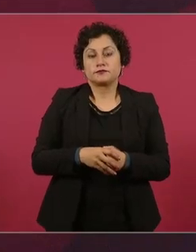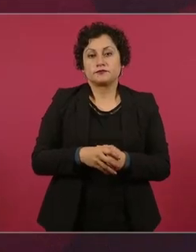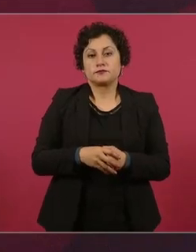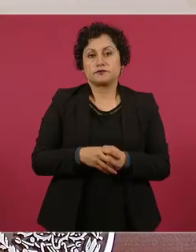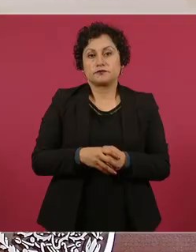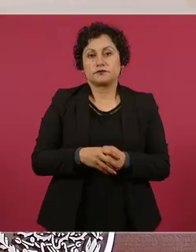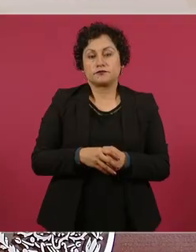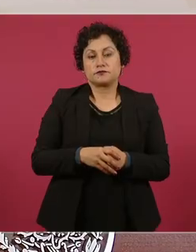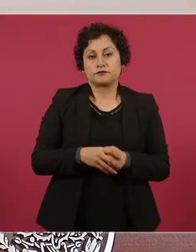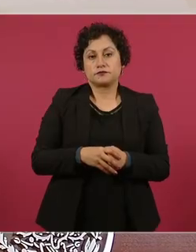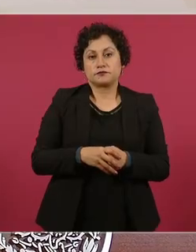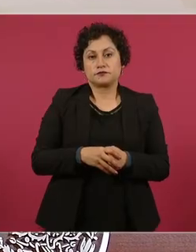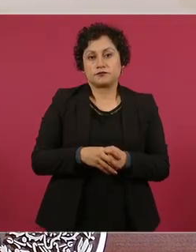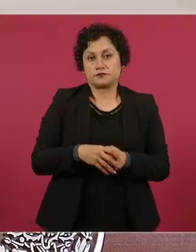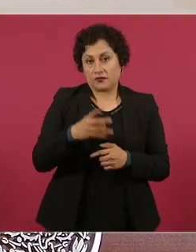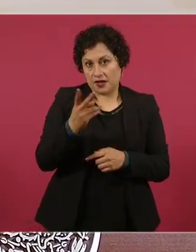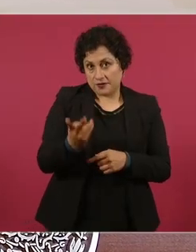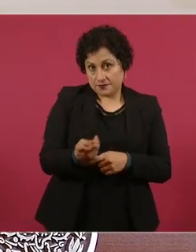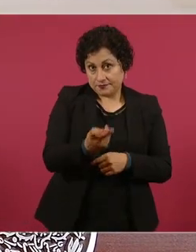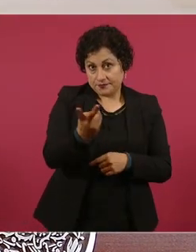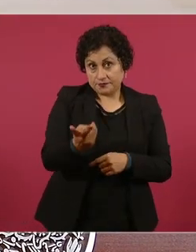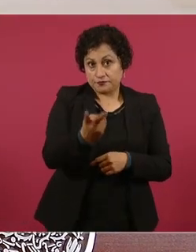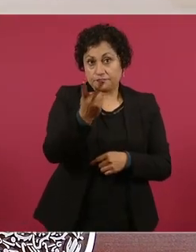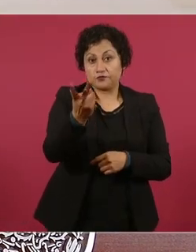limpiamos de corrupción